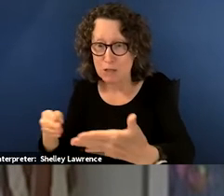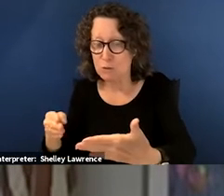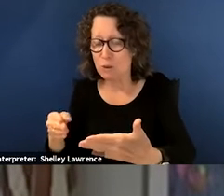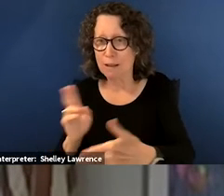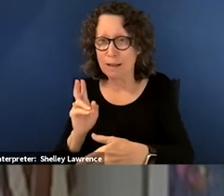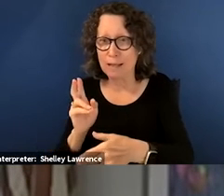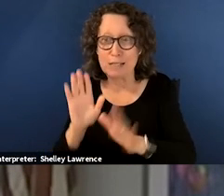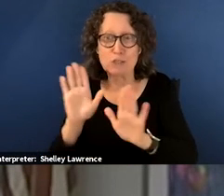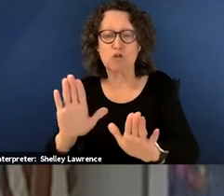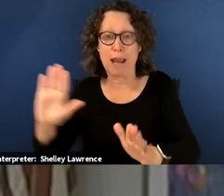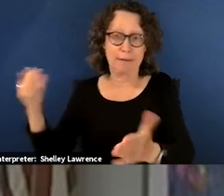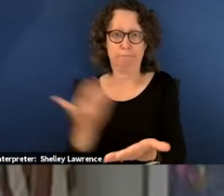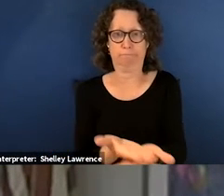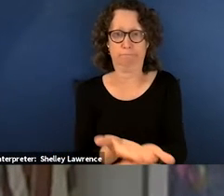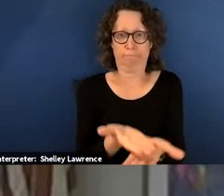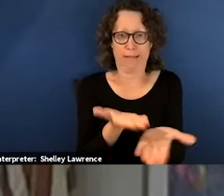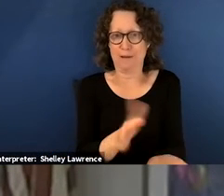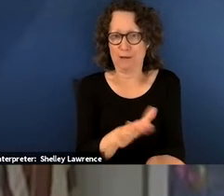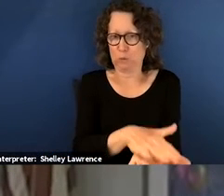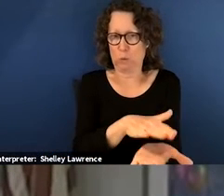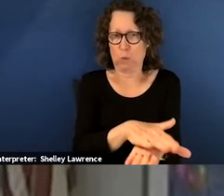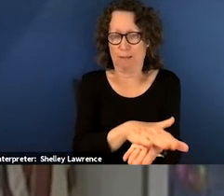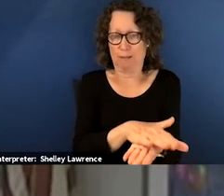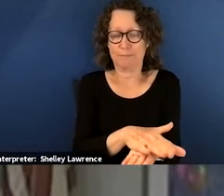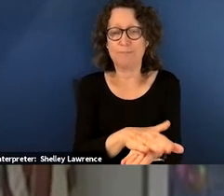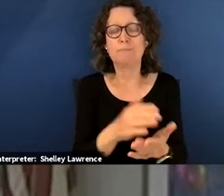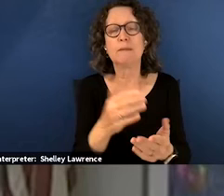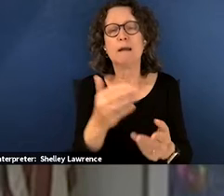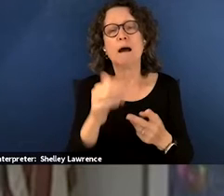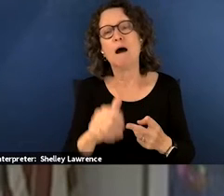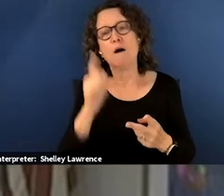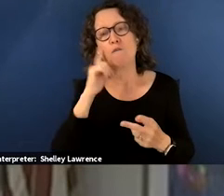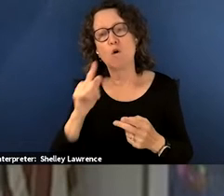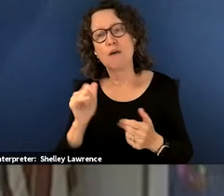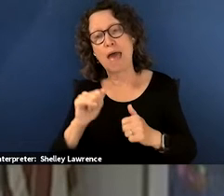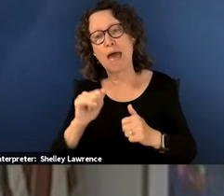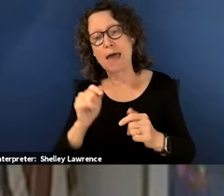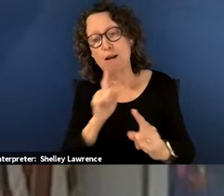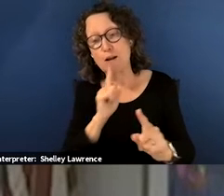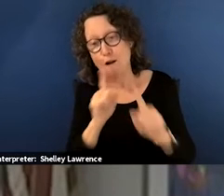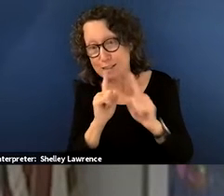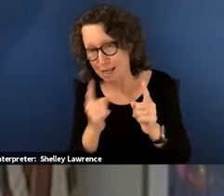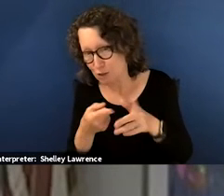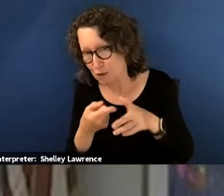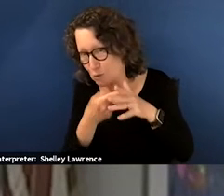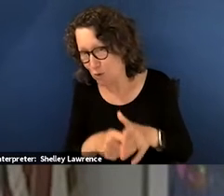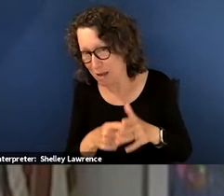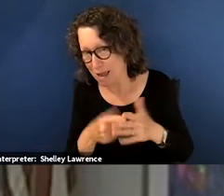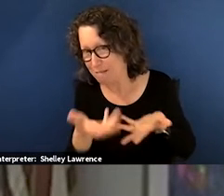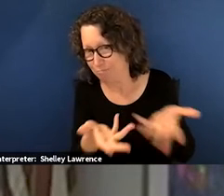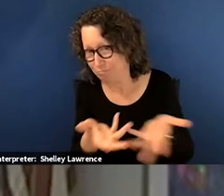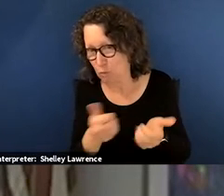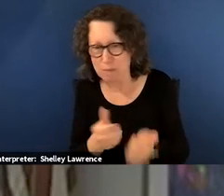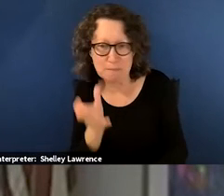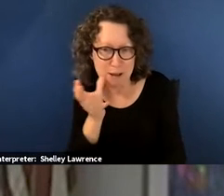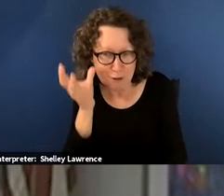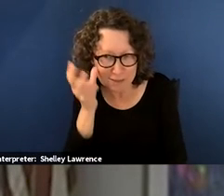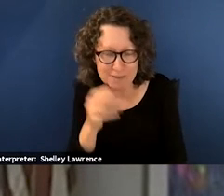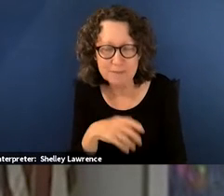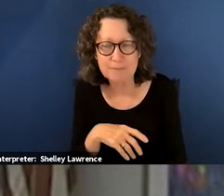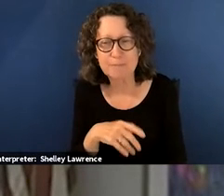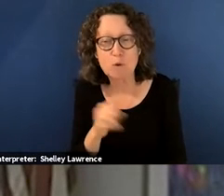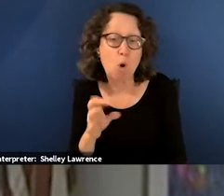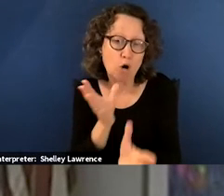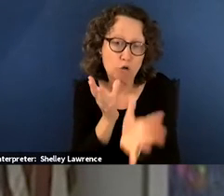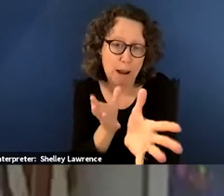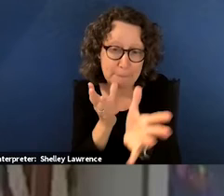estamos muy ocupados, así que es maravilloso tener esto aquí. Y también porque están suscitando estas conversaciones con los